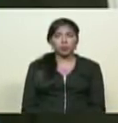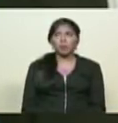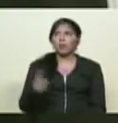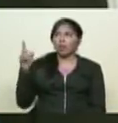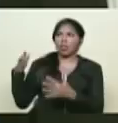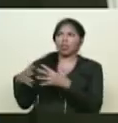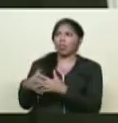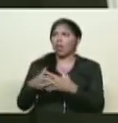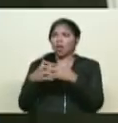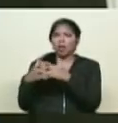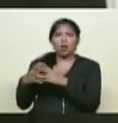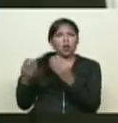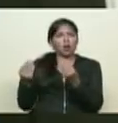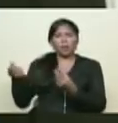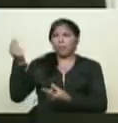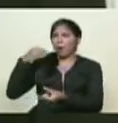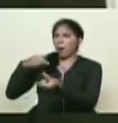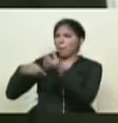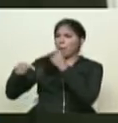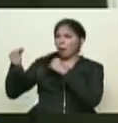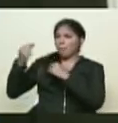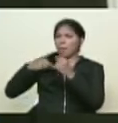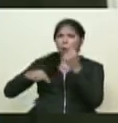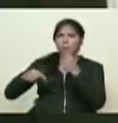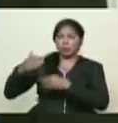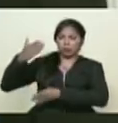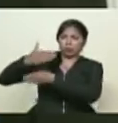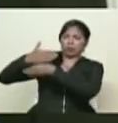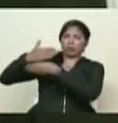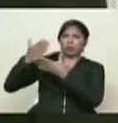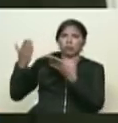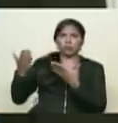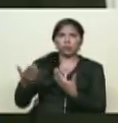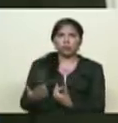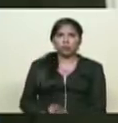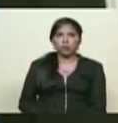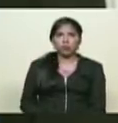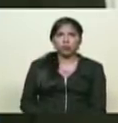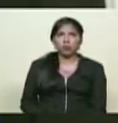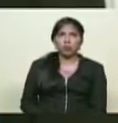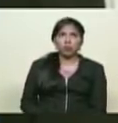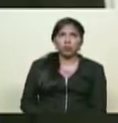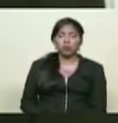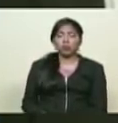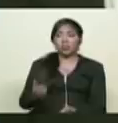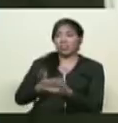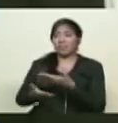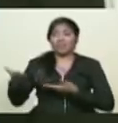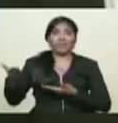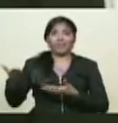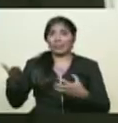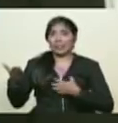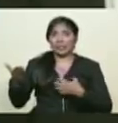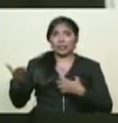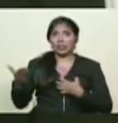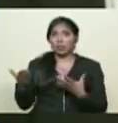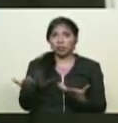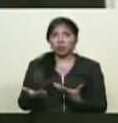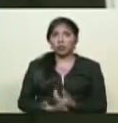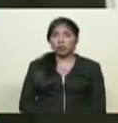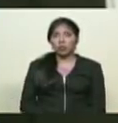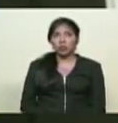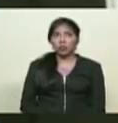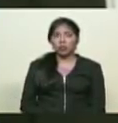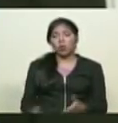nuestro país la cual incluye medidas coercitivas unilaterales e ilegales contra